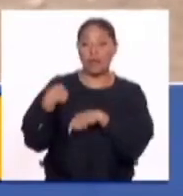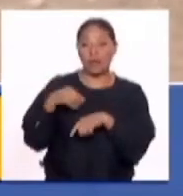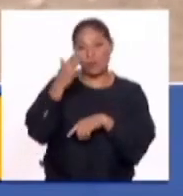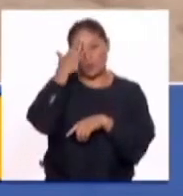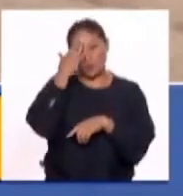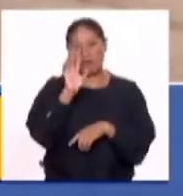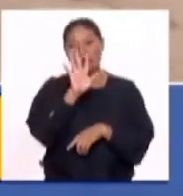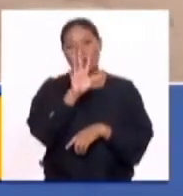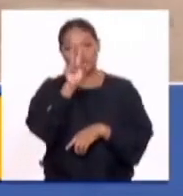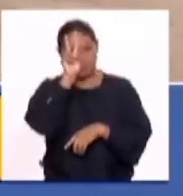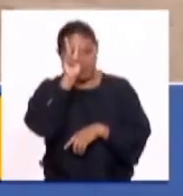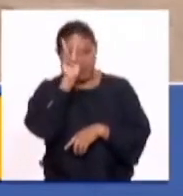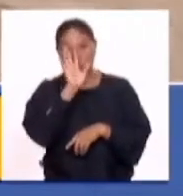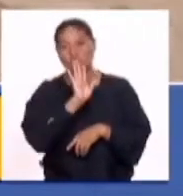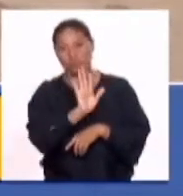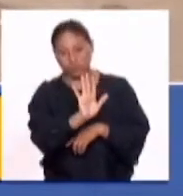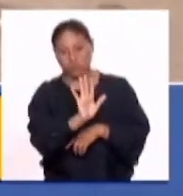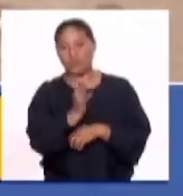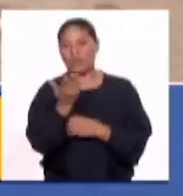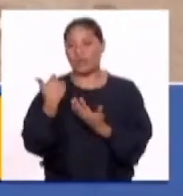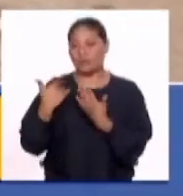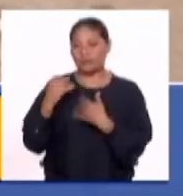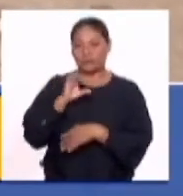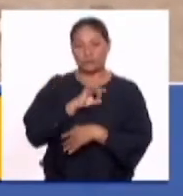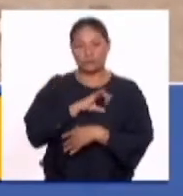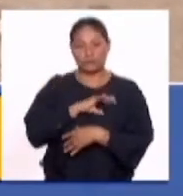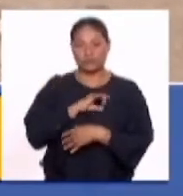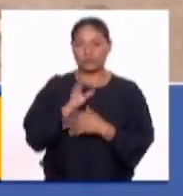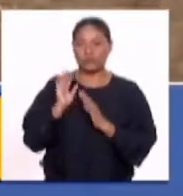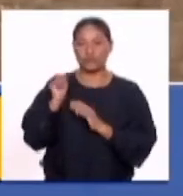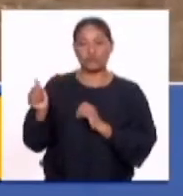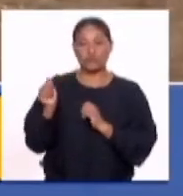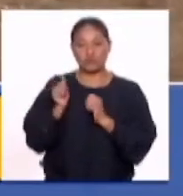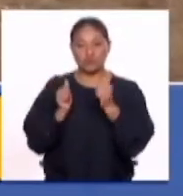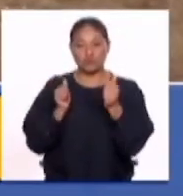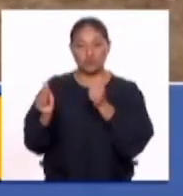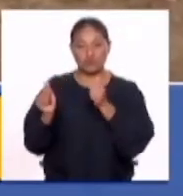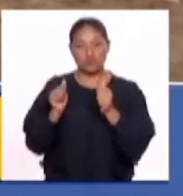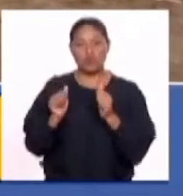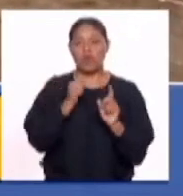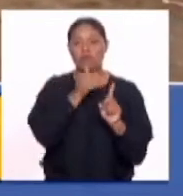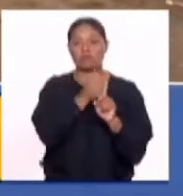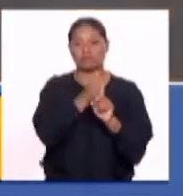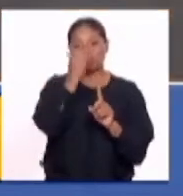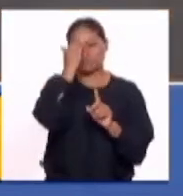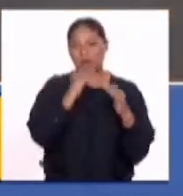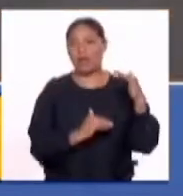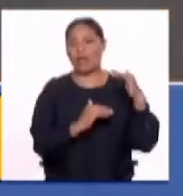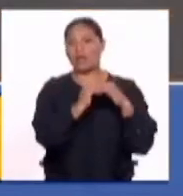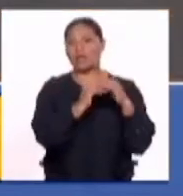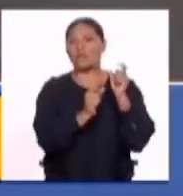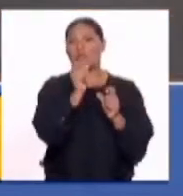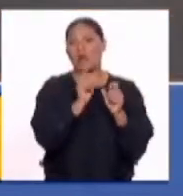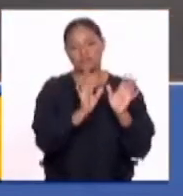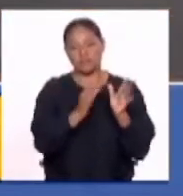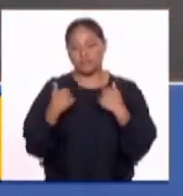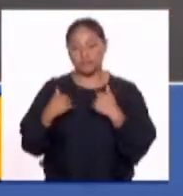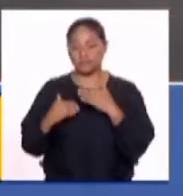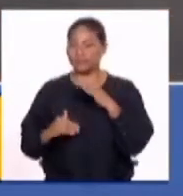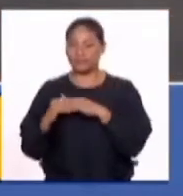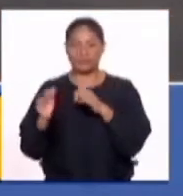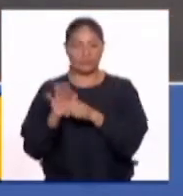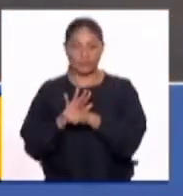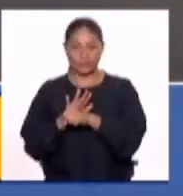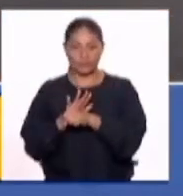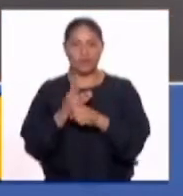decía, deberían sumarse las demás naciones que de manera natural van a tener que ser parte de esto, pero en el plano bilateral nos